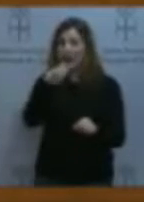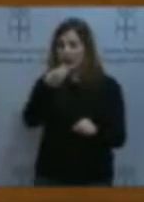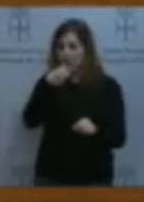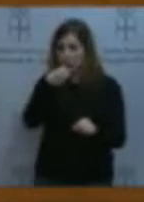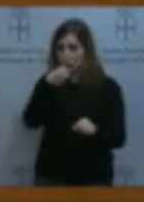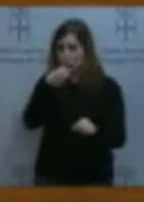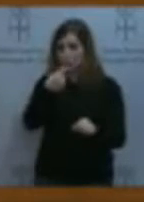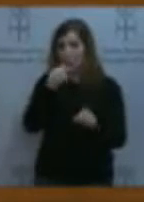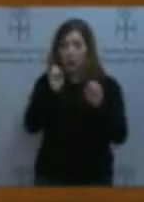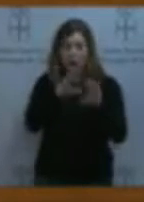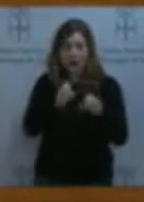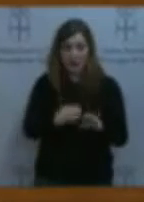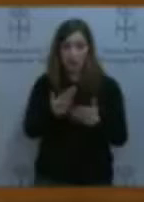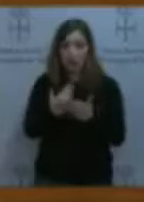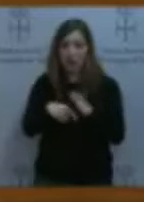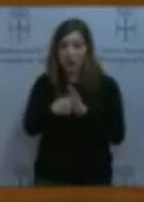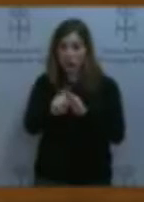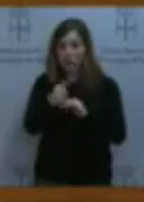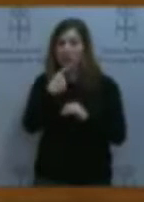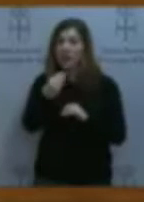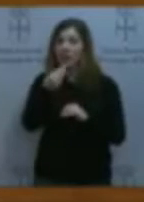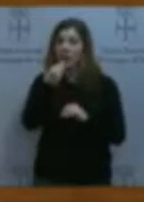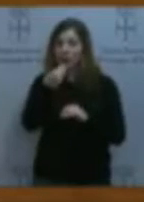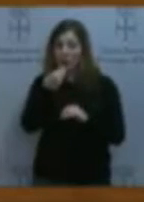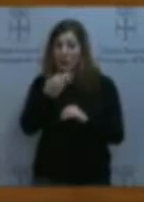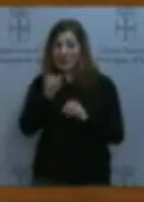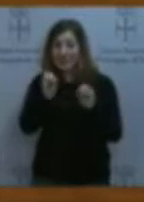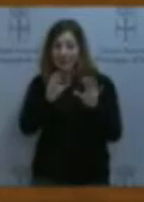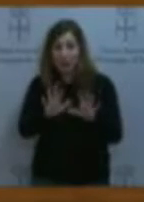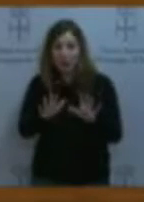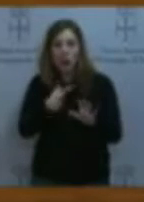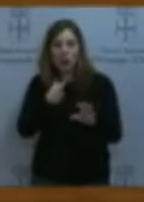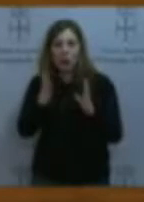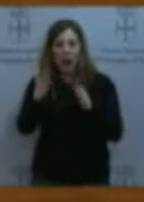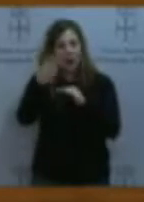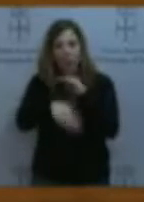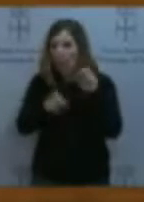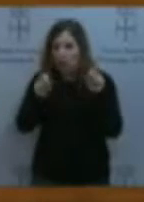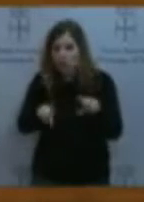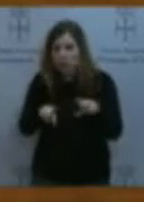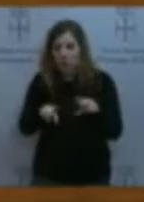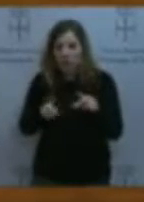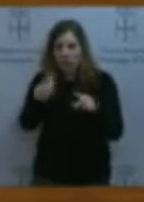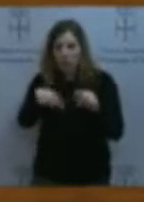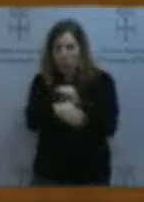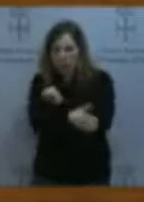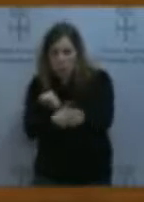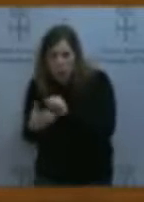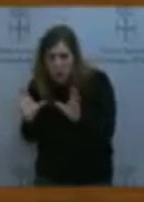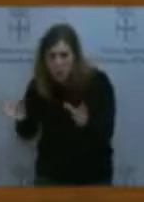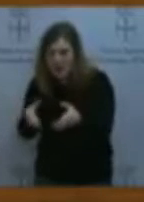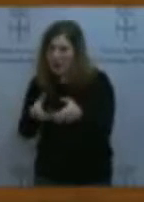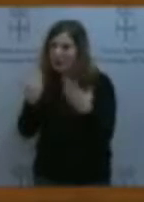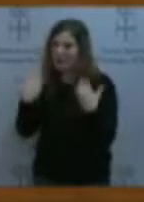aptos para consumo, mientras tenemos unos índices de pobreza tremendamente sonrojantes,